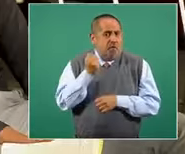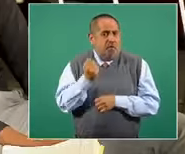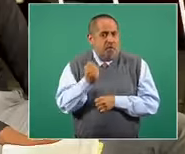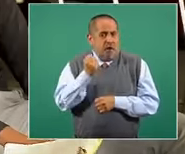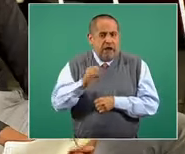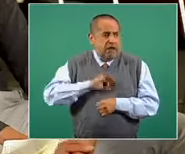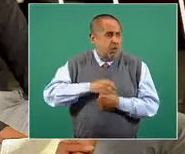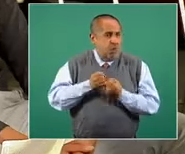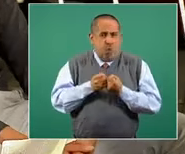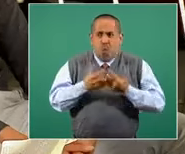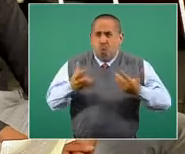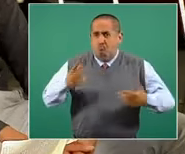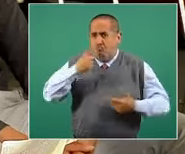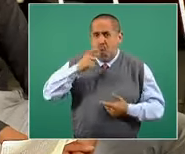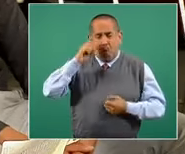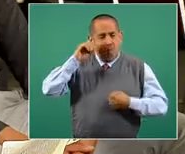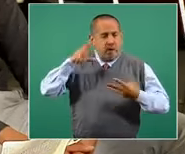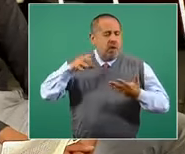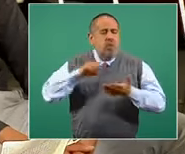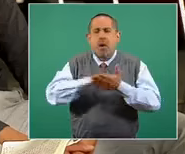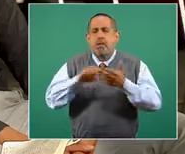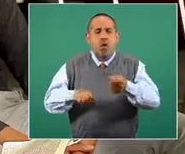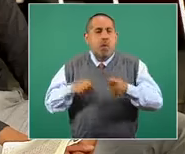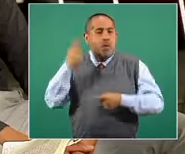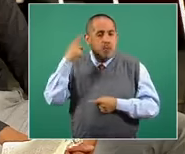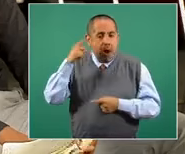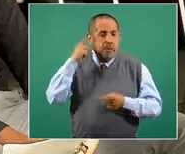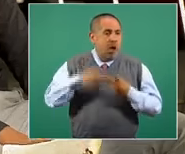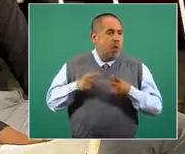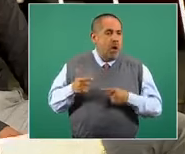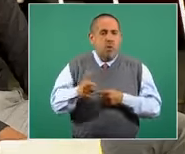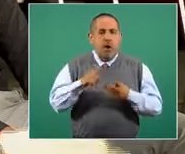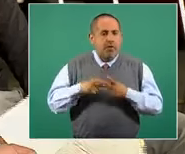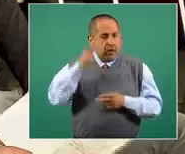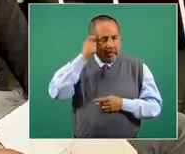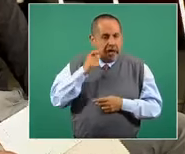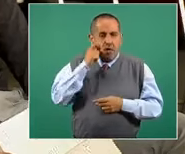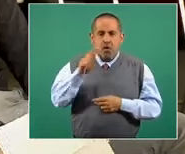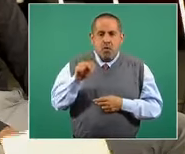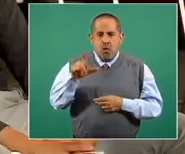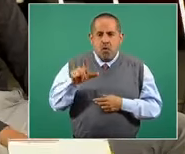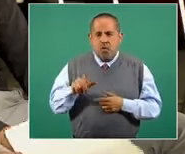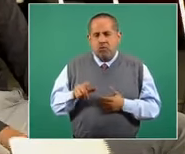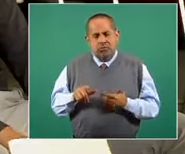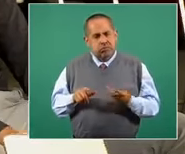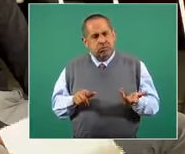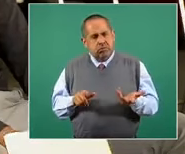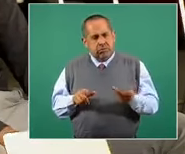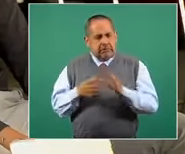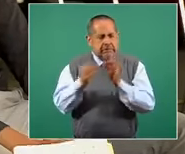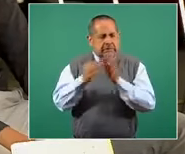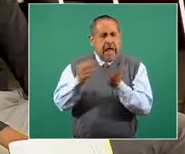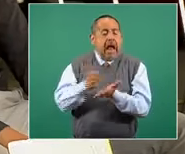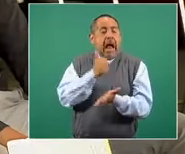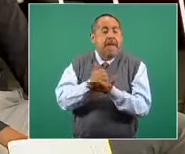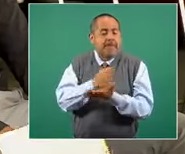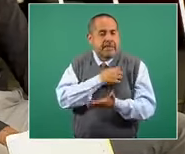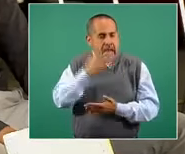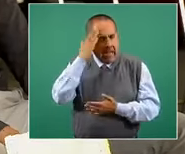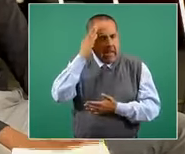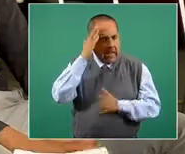contagio, alto nivel de contagio. Ellos me mencionaban Puebla, Guanajuato, Guerrero y Nuevo León. Me estoy refiriendo a las capitales.